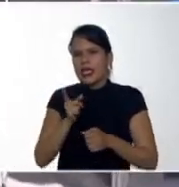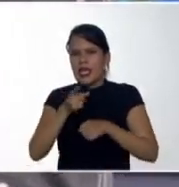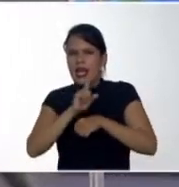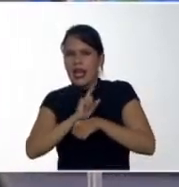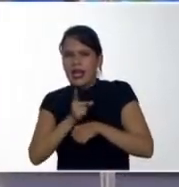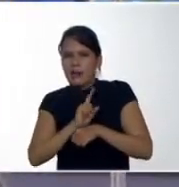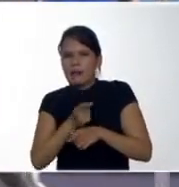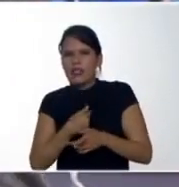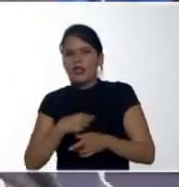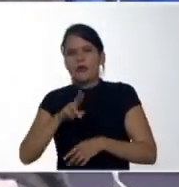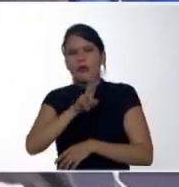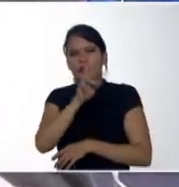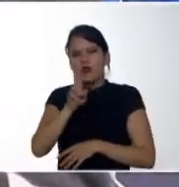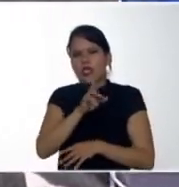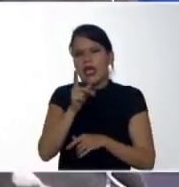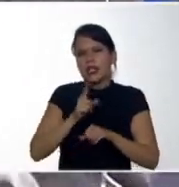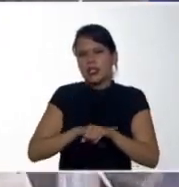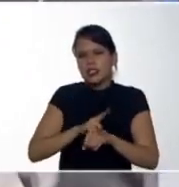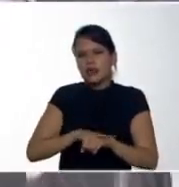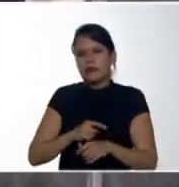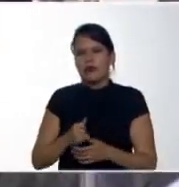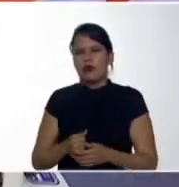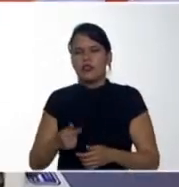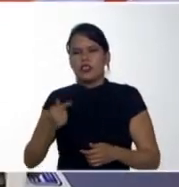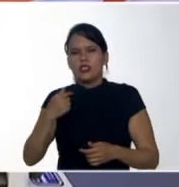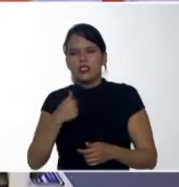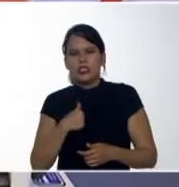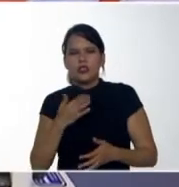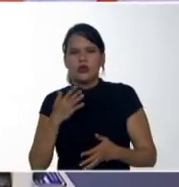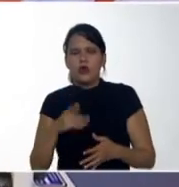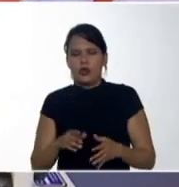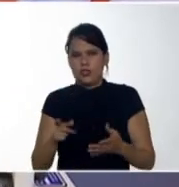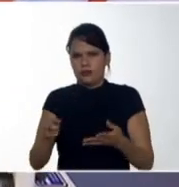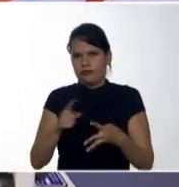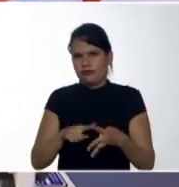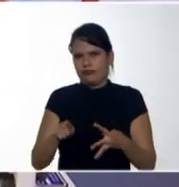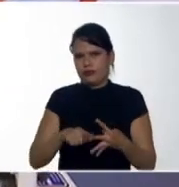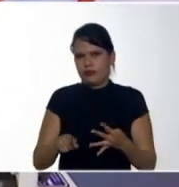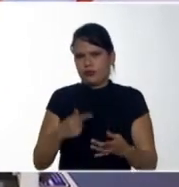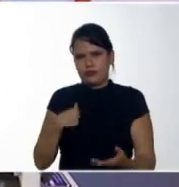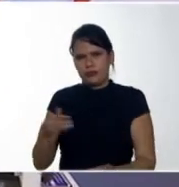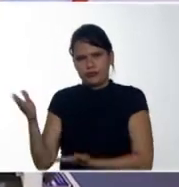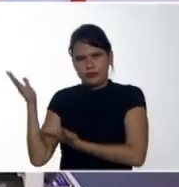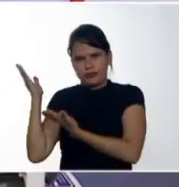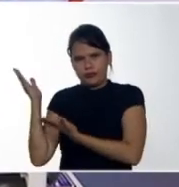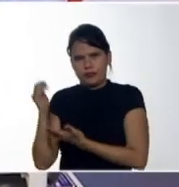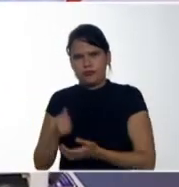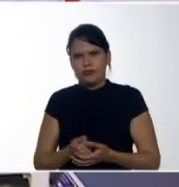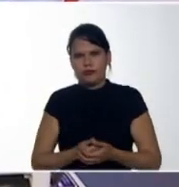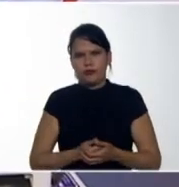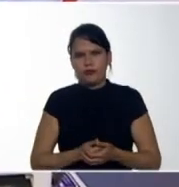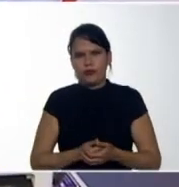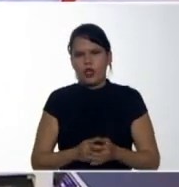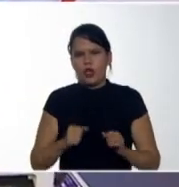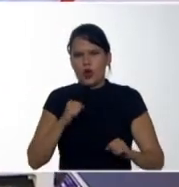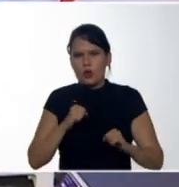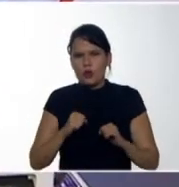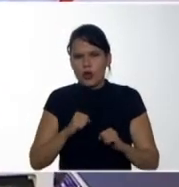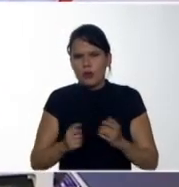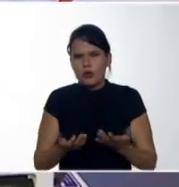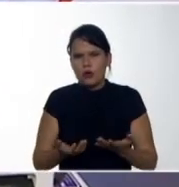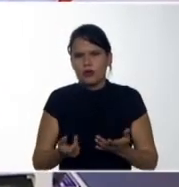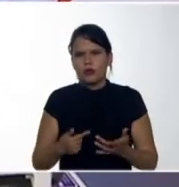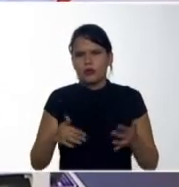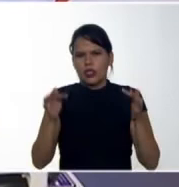por unidad de tiempo. Es decir, si yo este objeto que tengo acá lo desplazo de